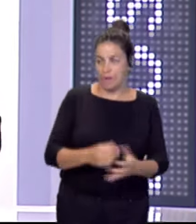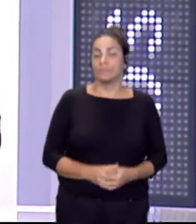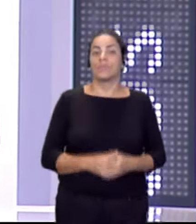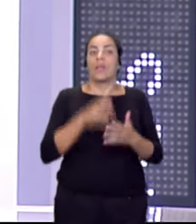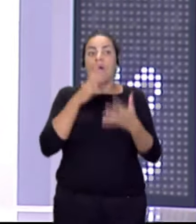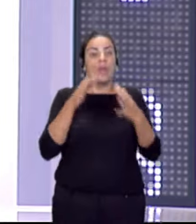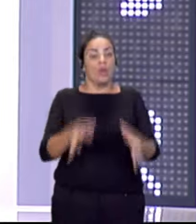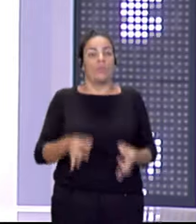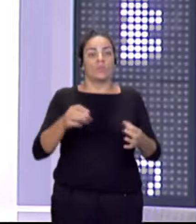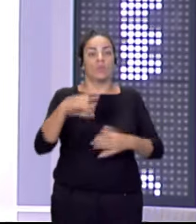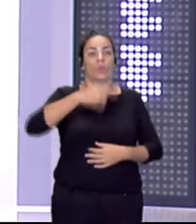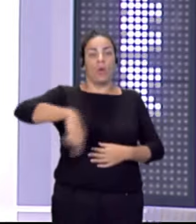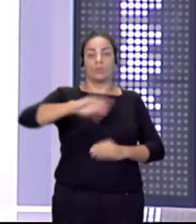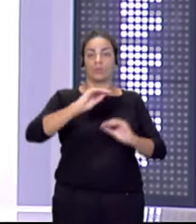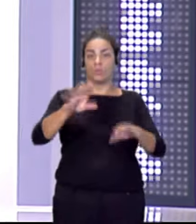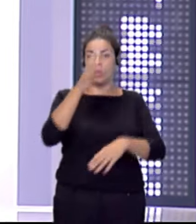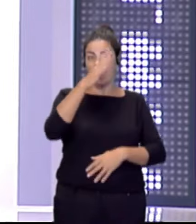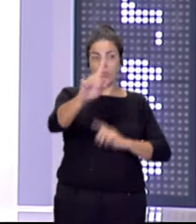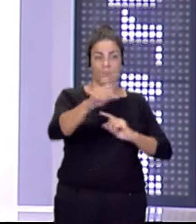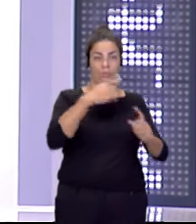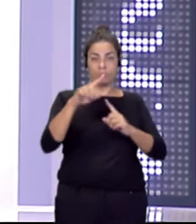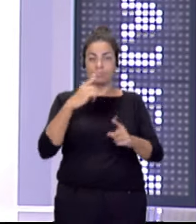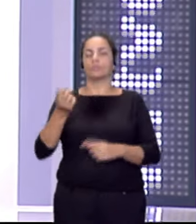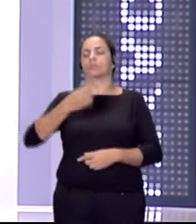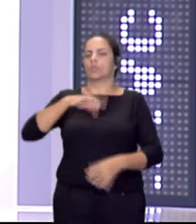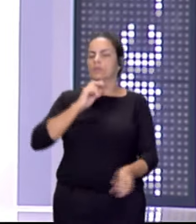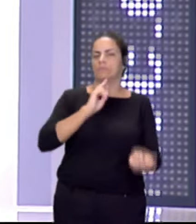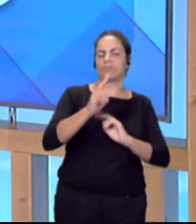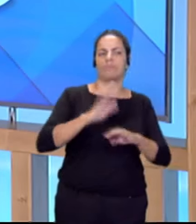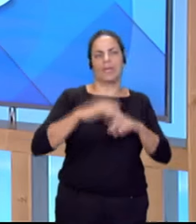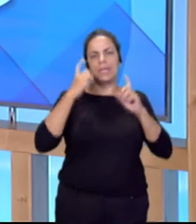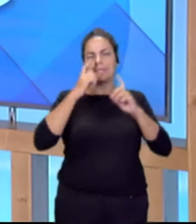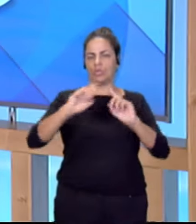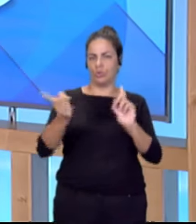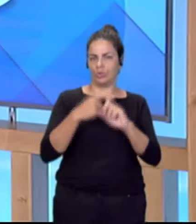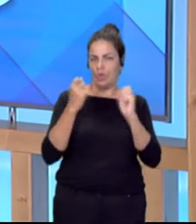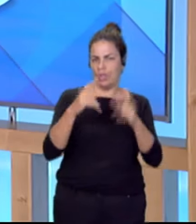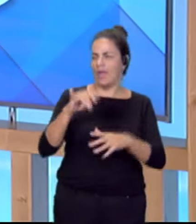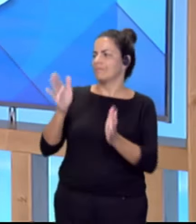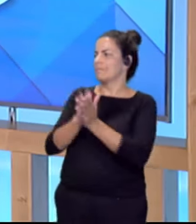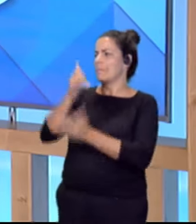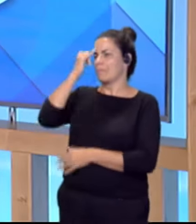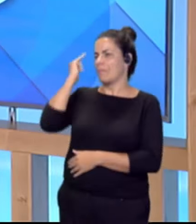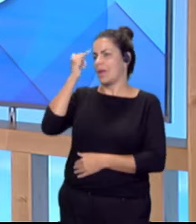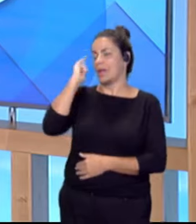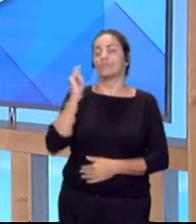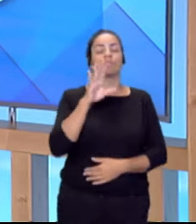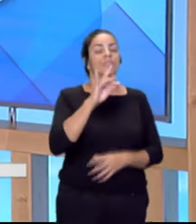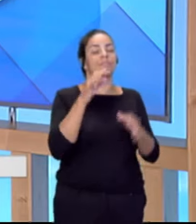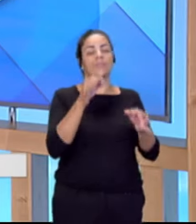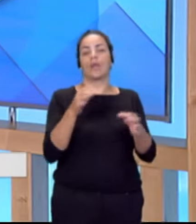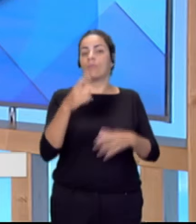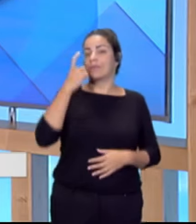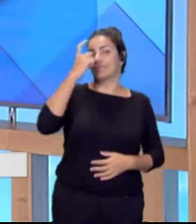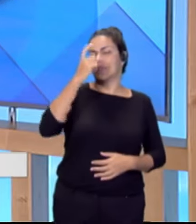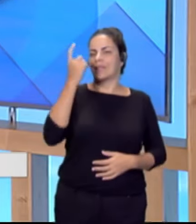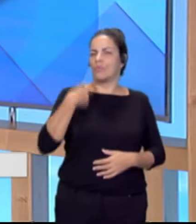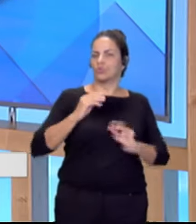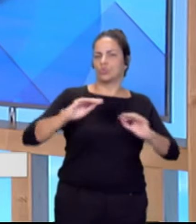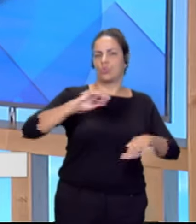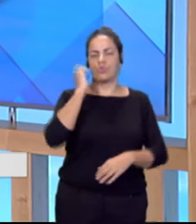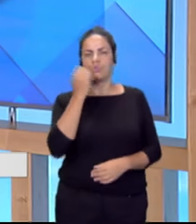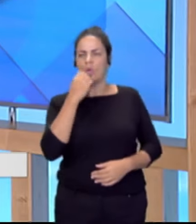ustedes nos envían para tratar de darles una solución. María Herrera. Sí, Marta, es lo que siempre tratamos, dar una solución a esas quejas, a